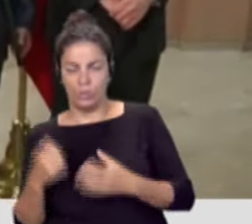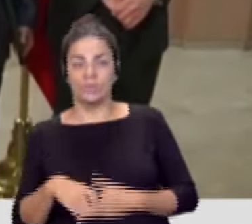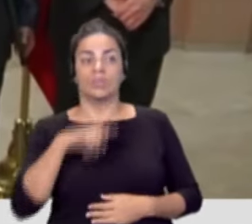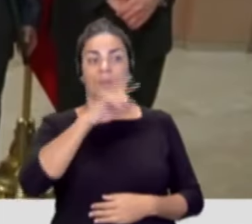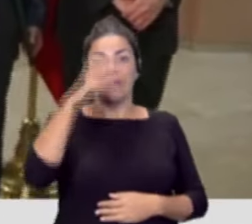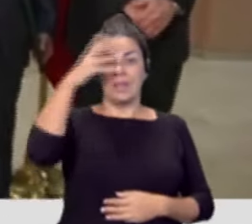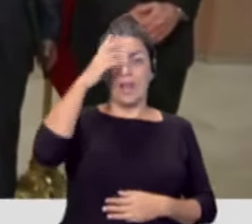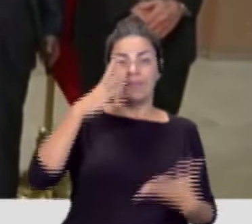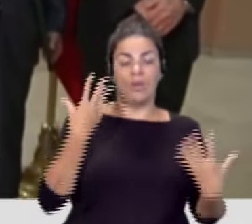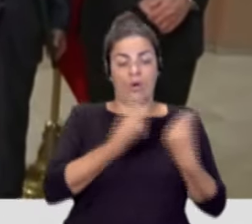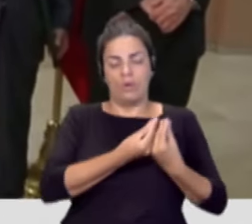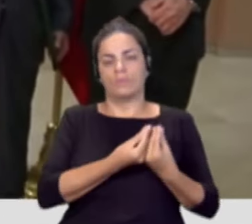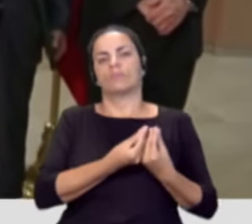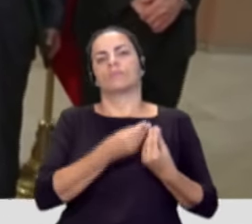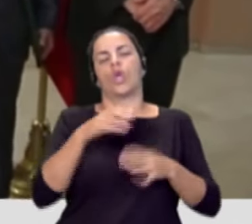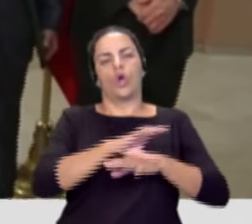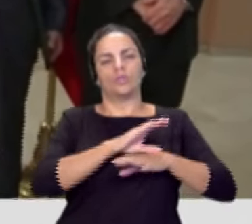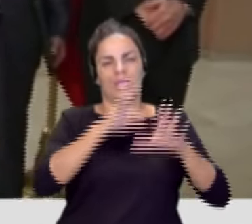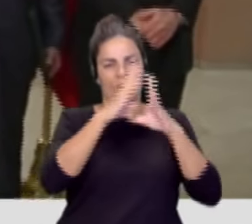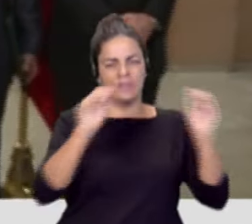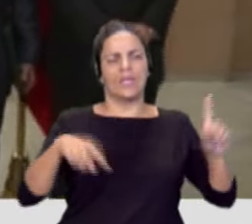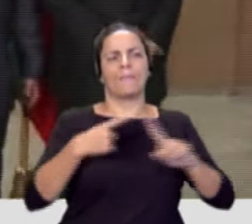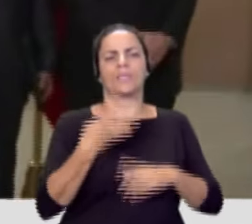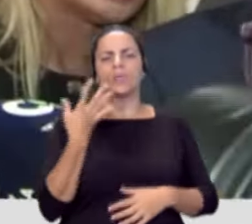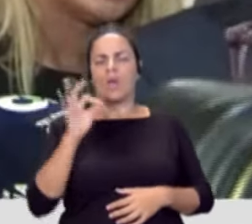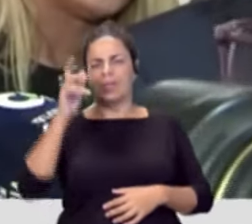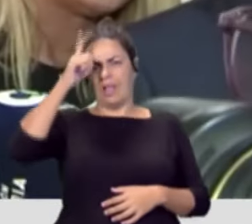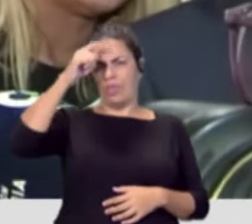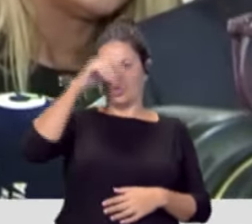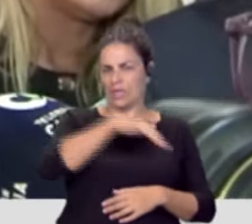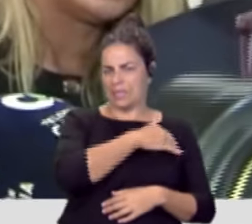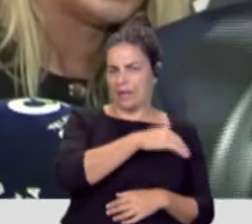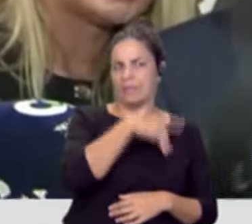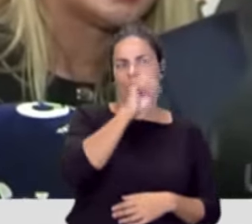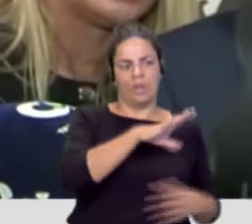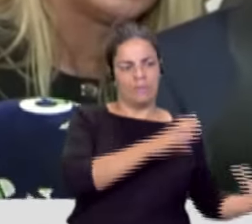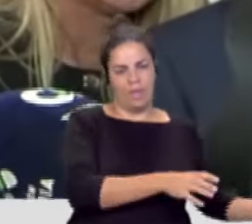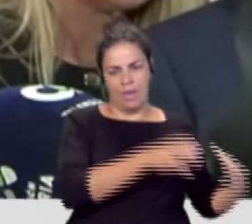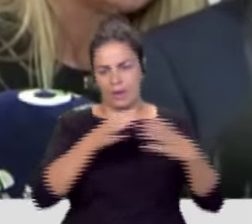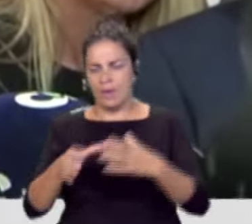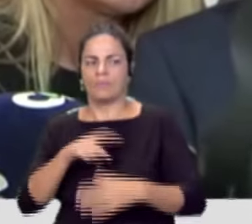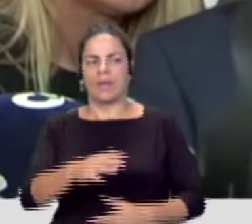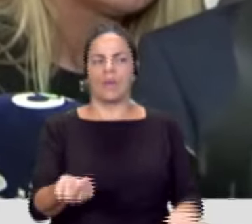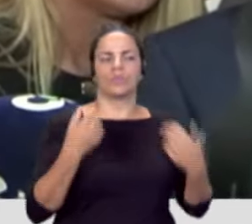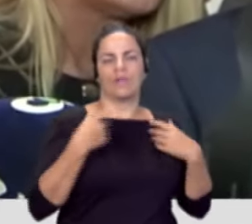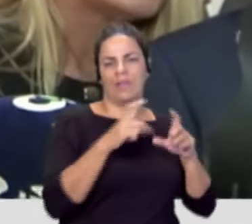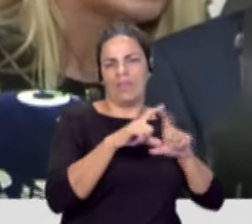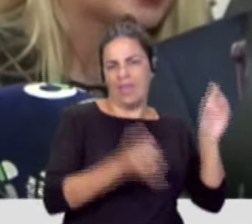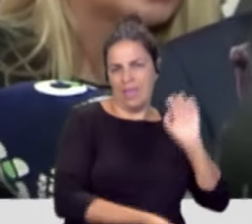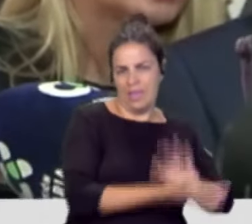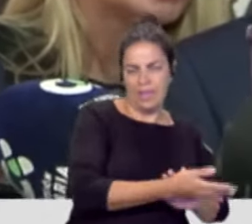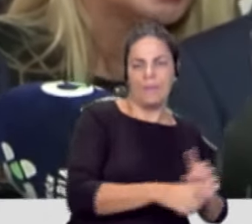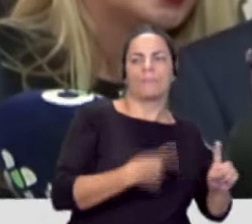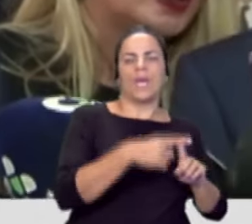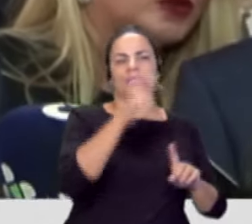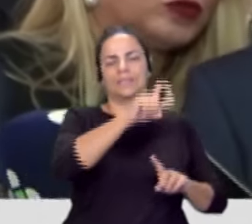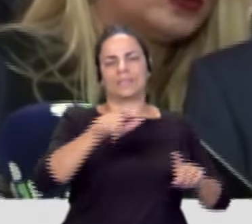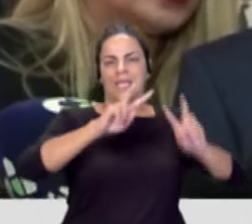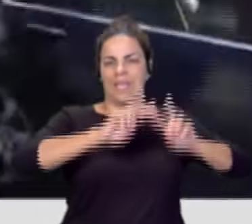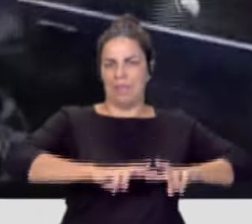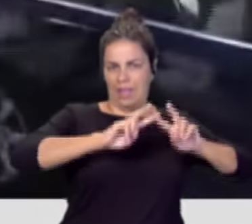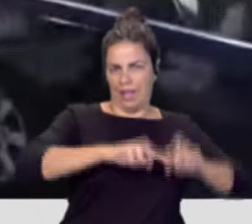de universidades y unos 40 doctores académicos, responsables de startups e investigadores. Todo